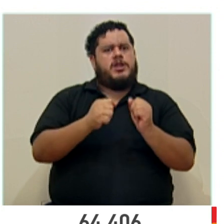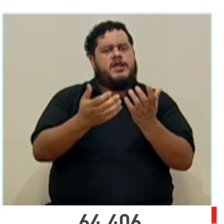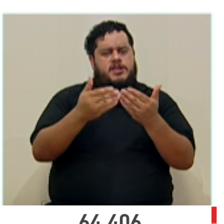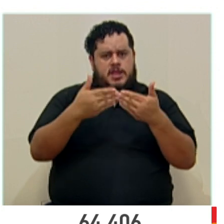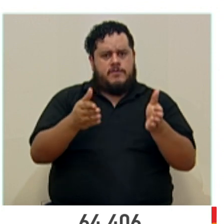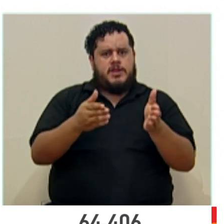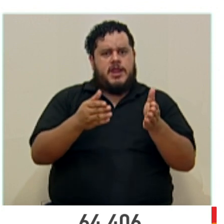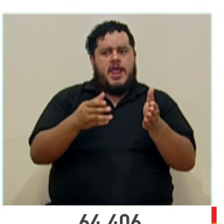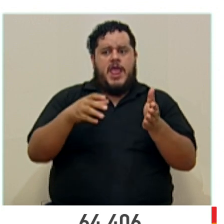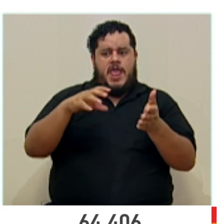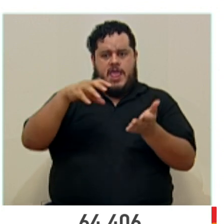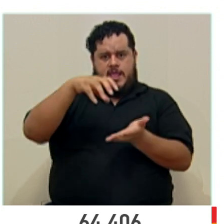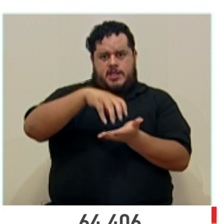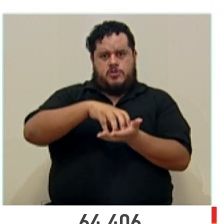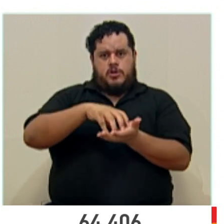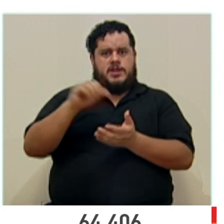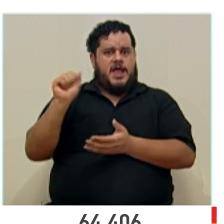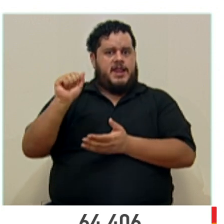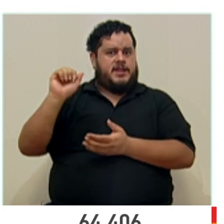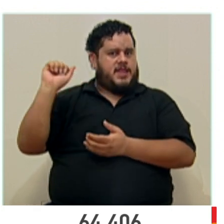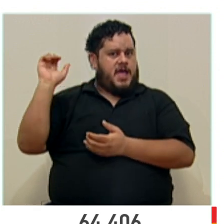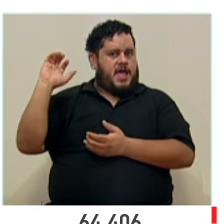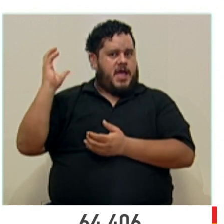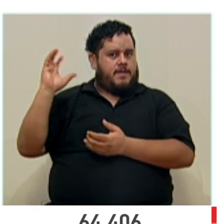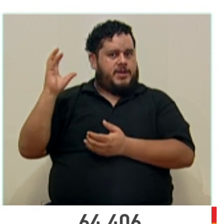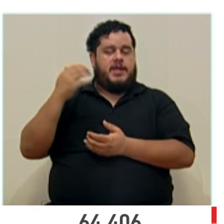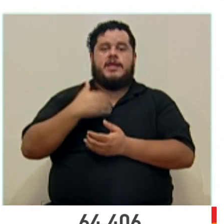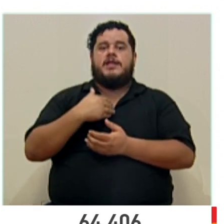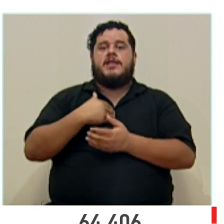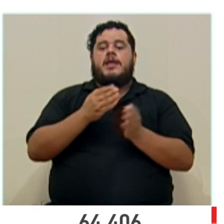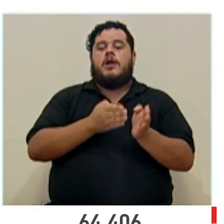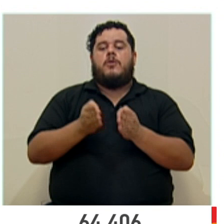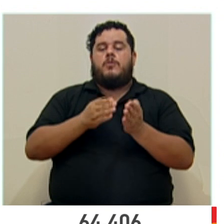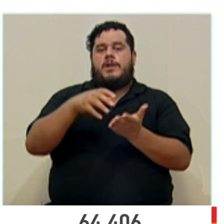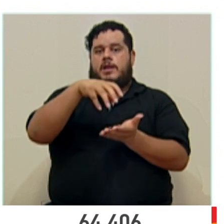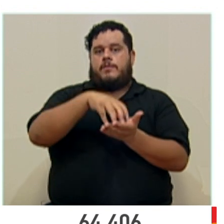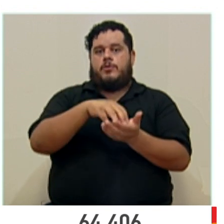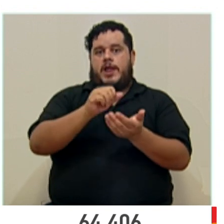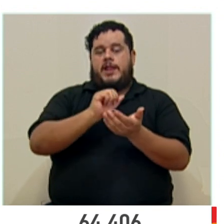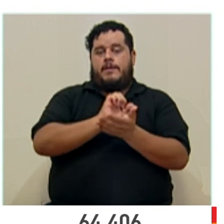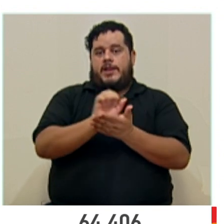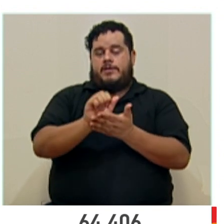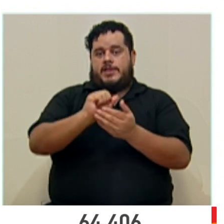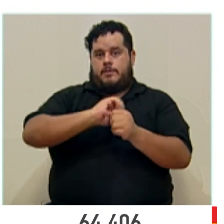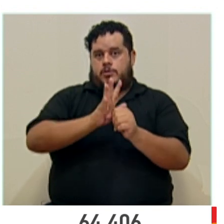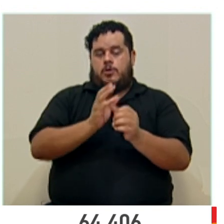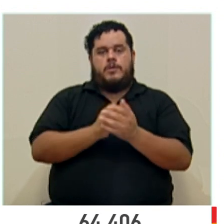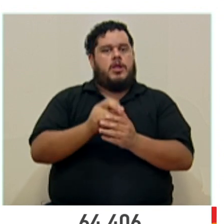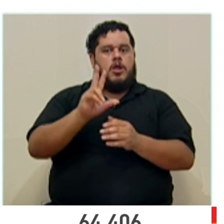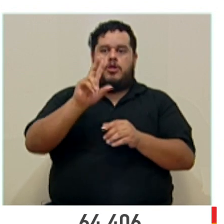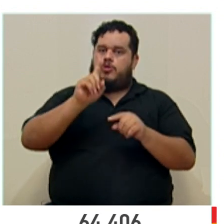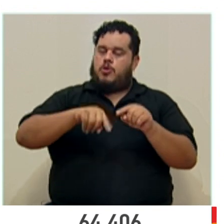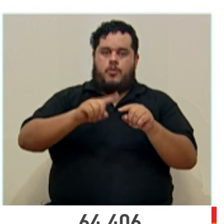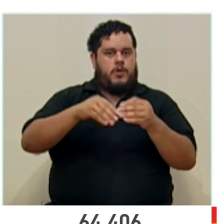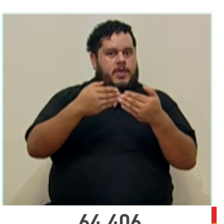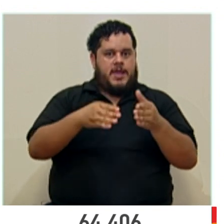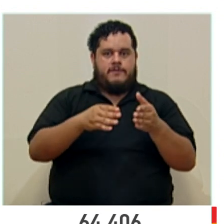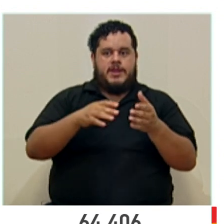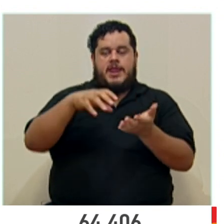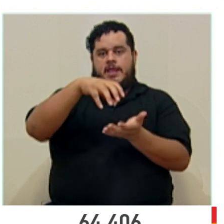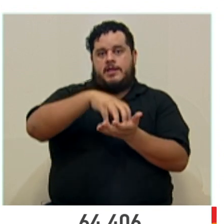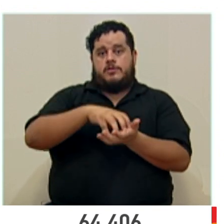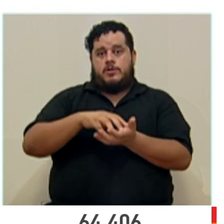con alerta amarilla que tengan un plan cantonal por COVID. No podrán ser habilitados en cantones de alerta